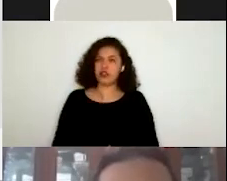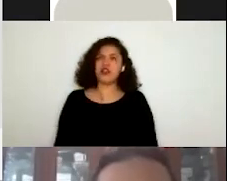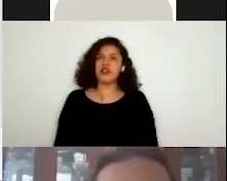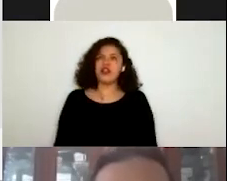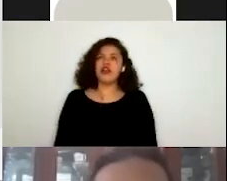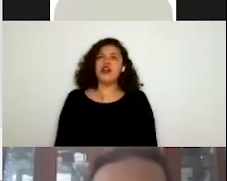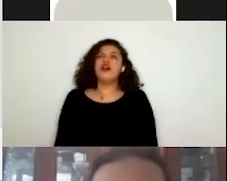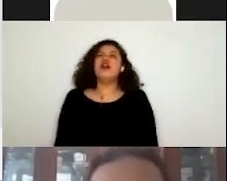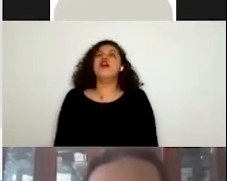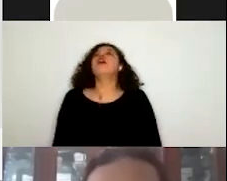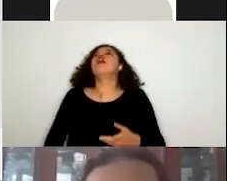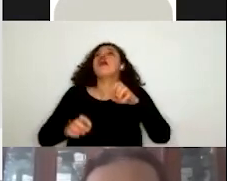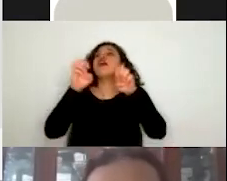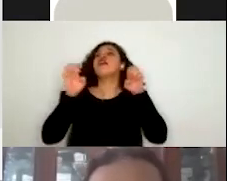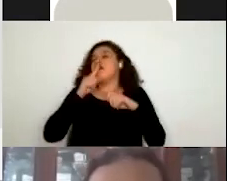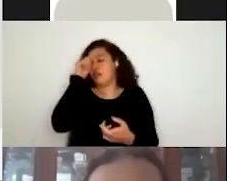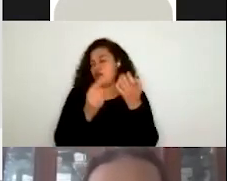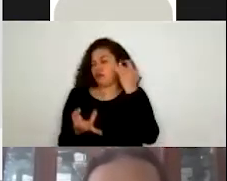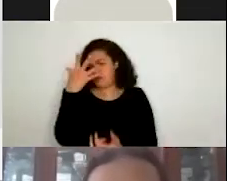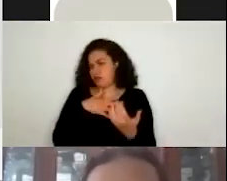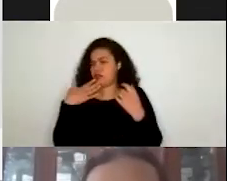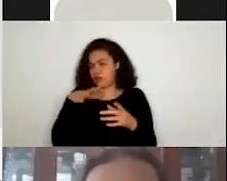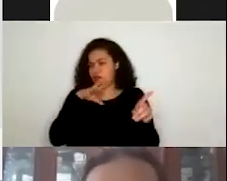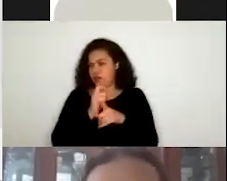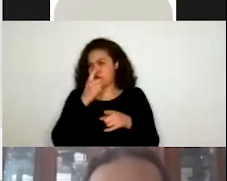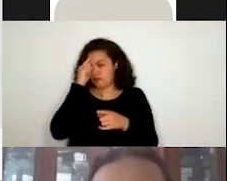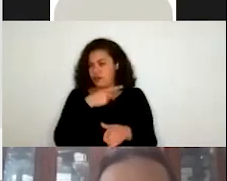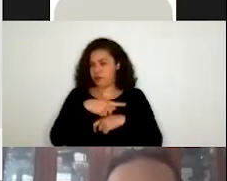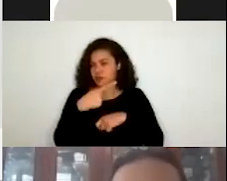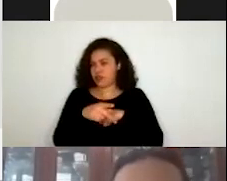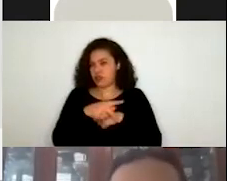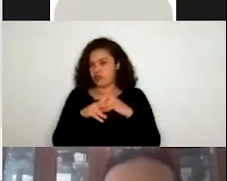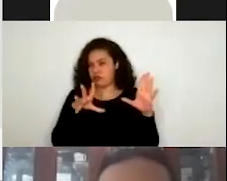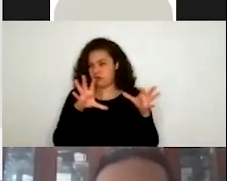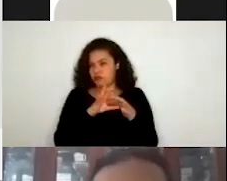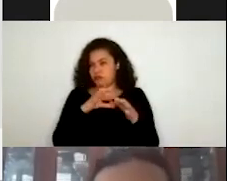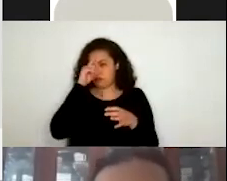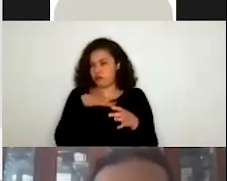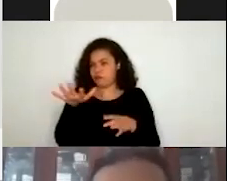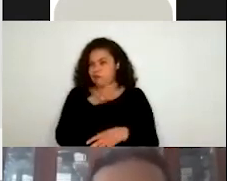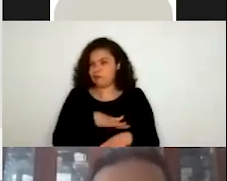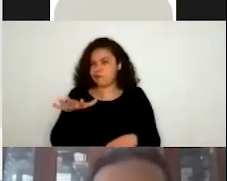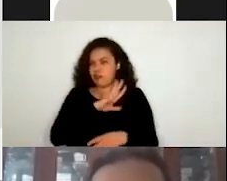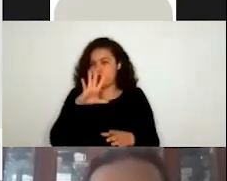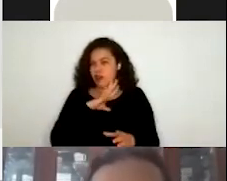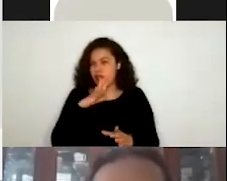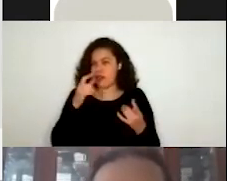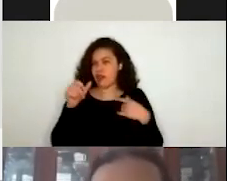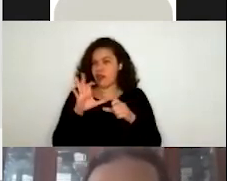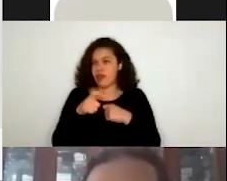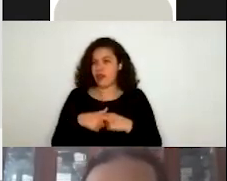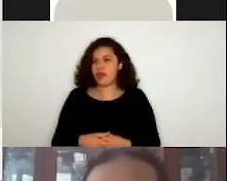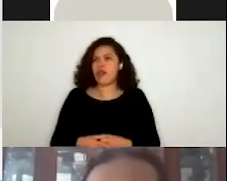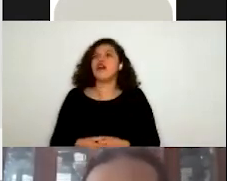Instalar equipo contra incendios suficiente y adecuado al riesgo en el establecimiento o inmueble.